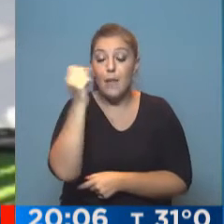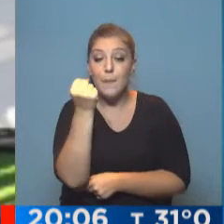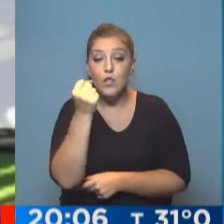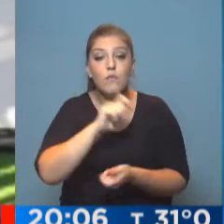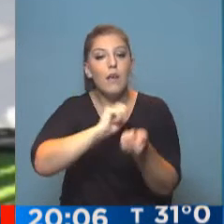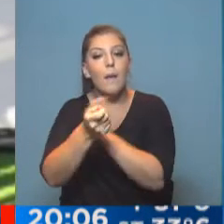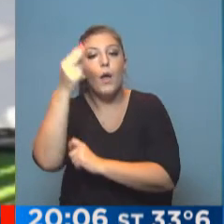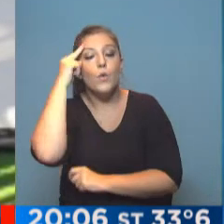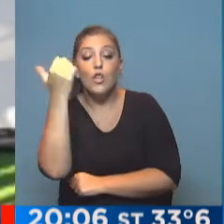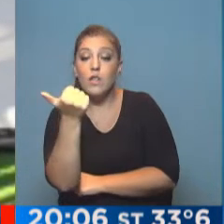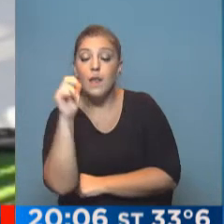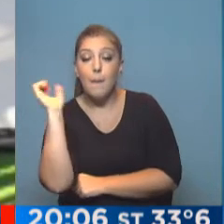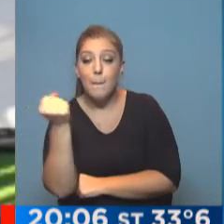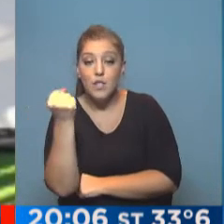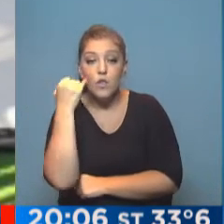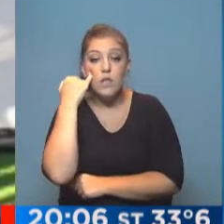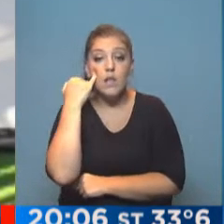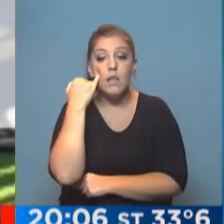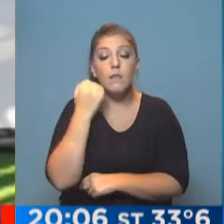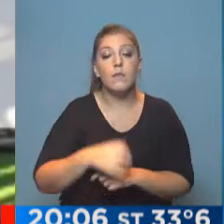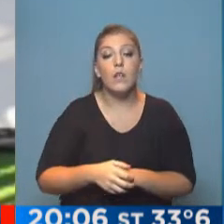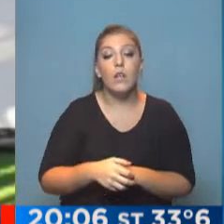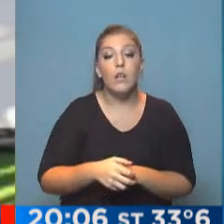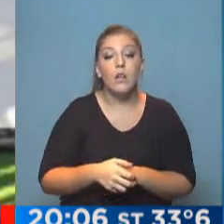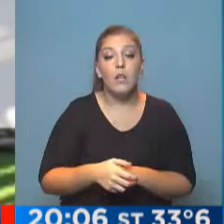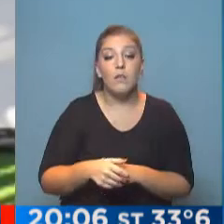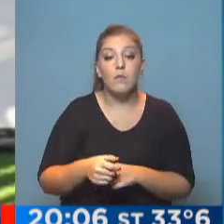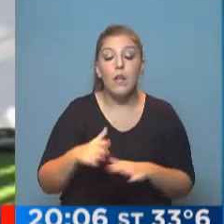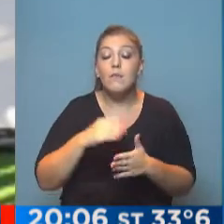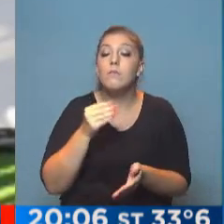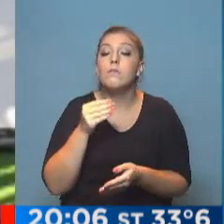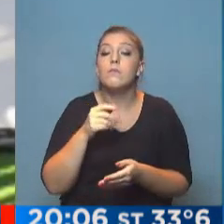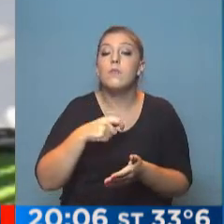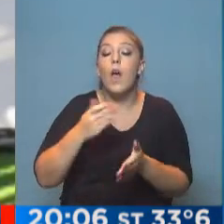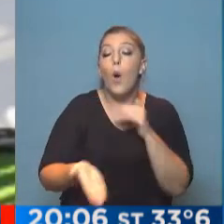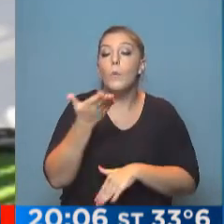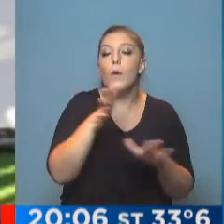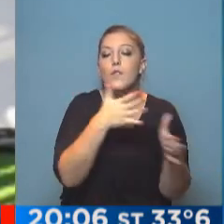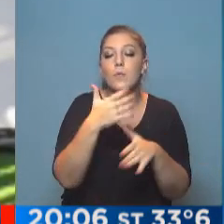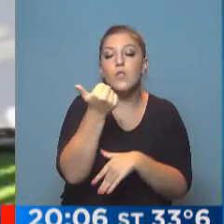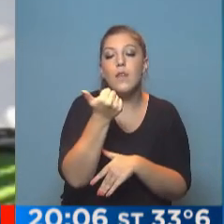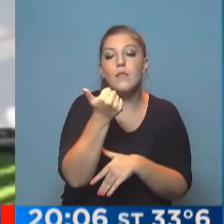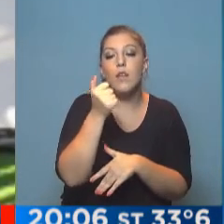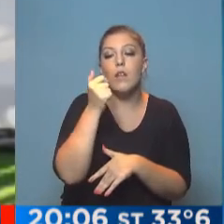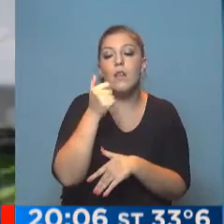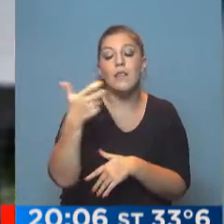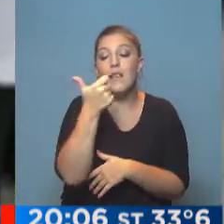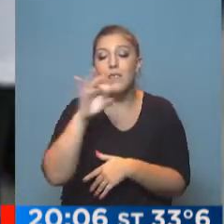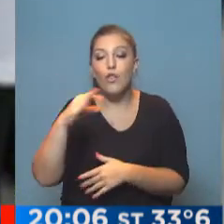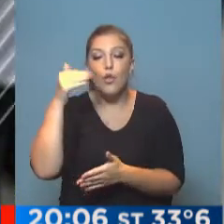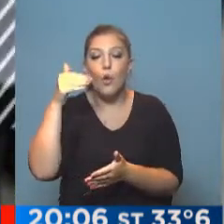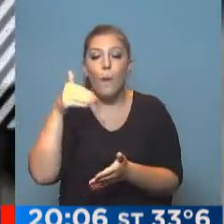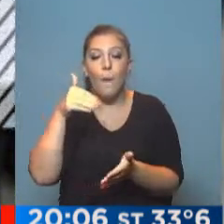a 966, y los beneficiarios que van a recibir este incremento es de aproximadamente 6.600.000 niños.